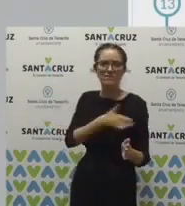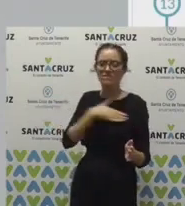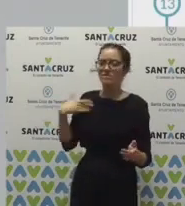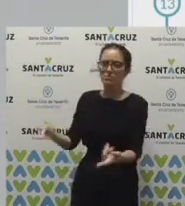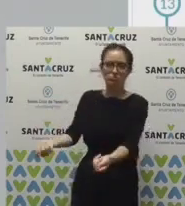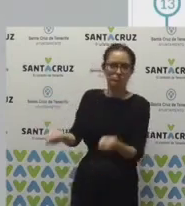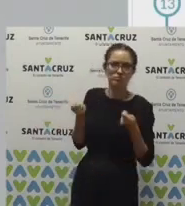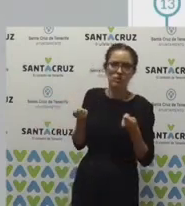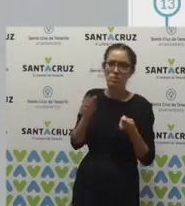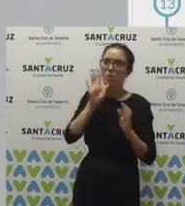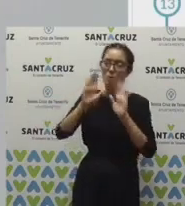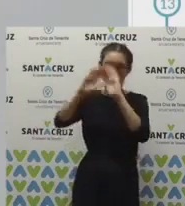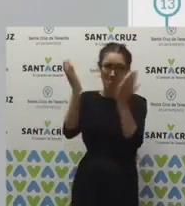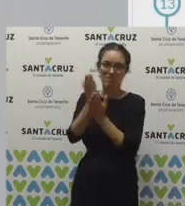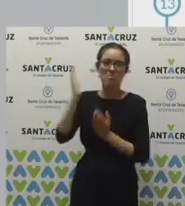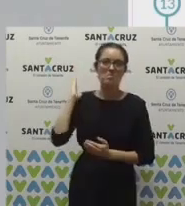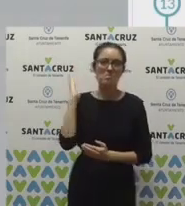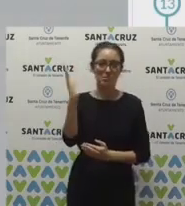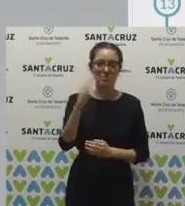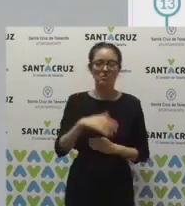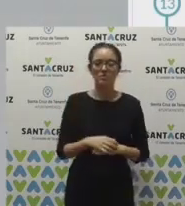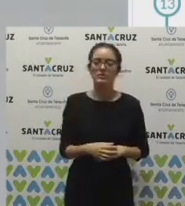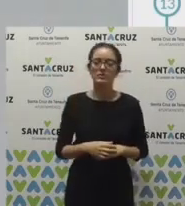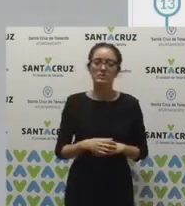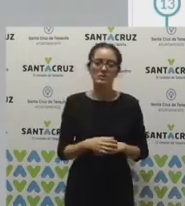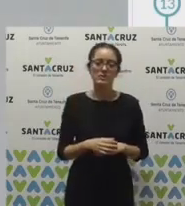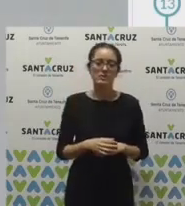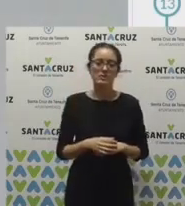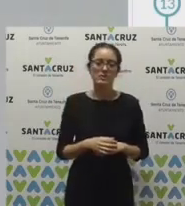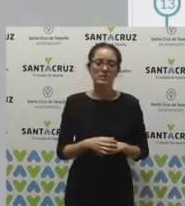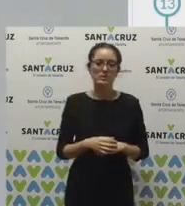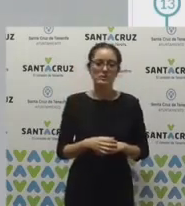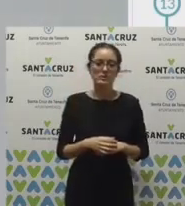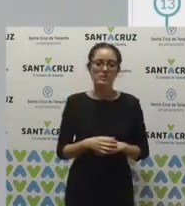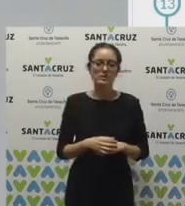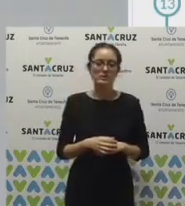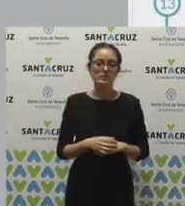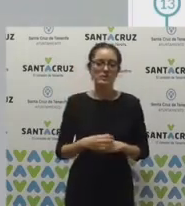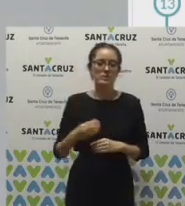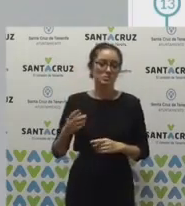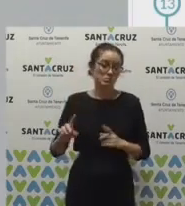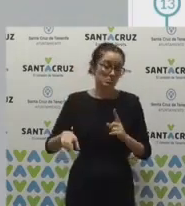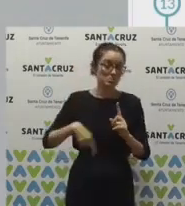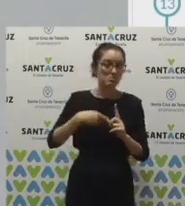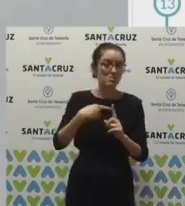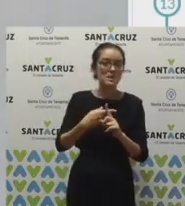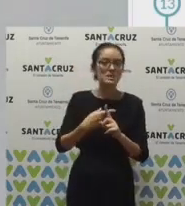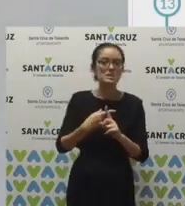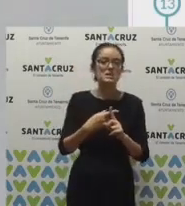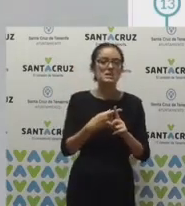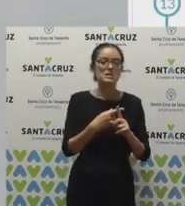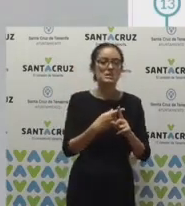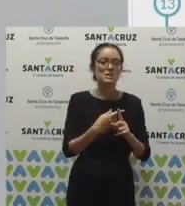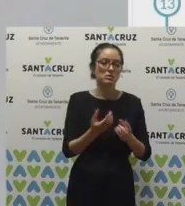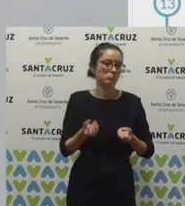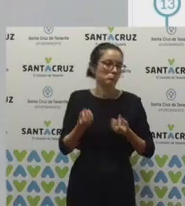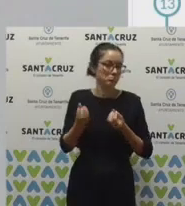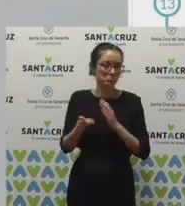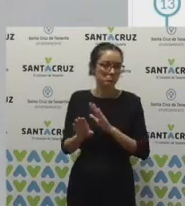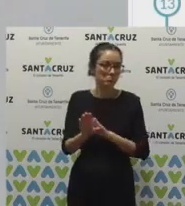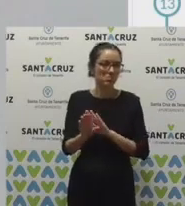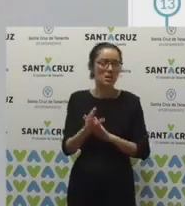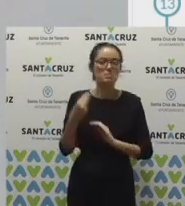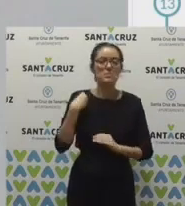y por último para seguir con el orden expositivo de la moción nuestra compañera aconseja al que presenta